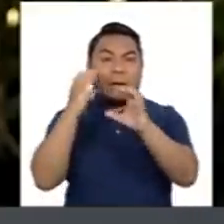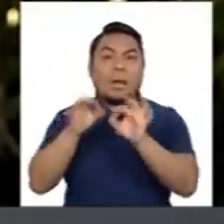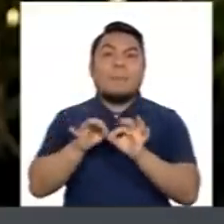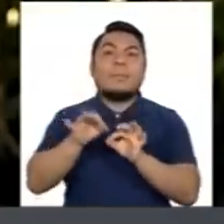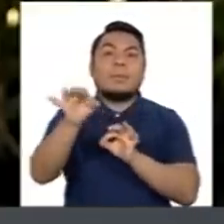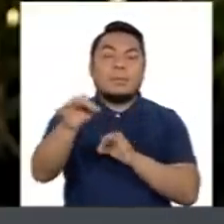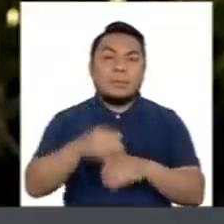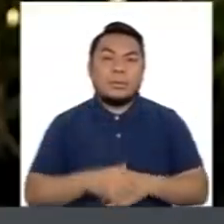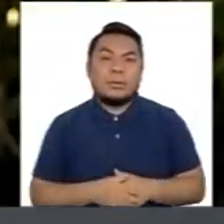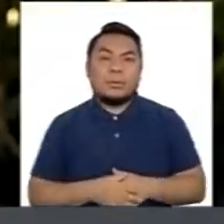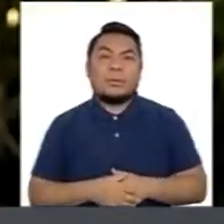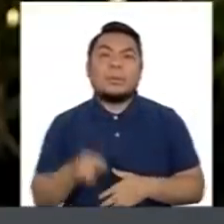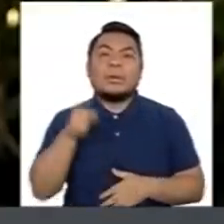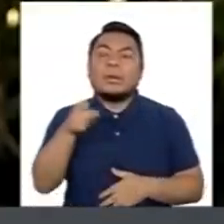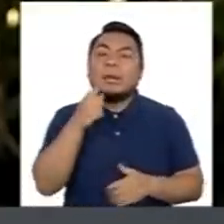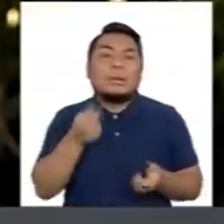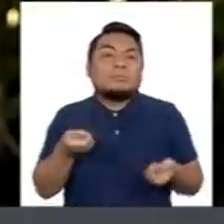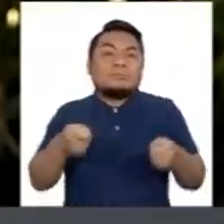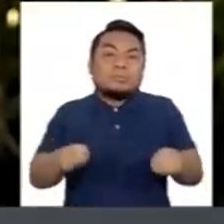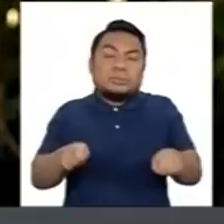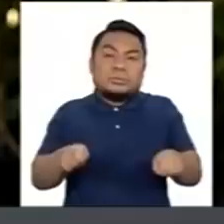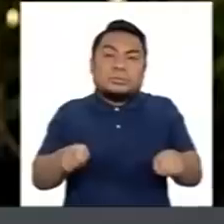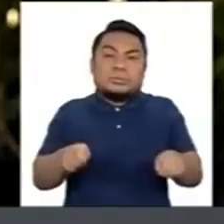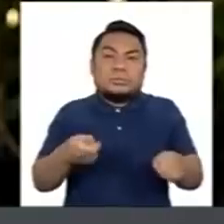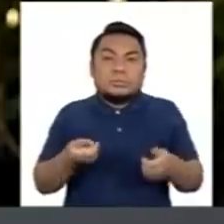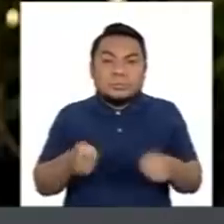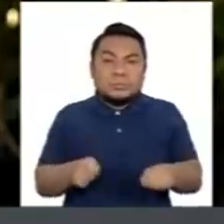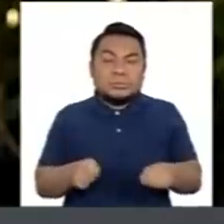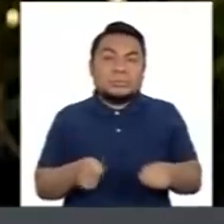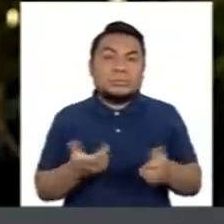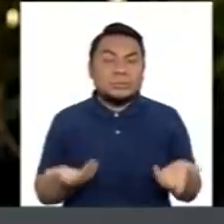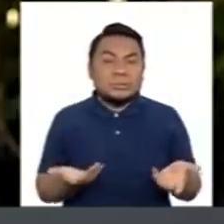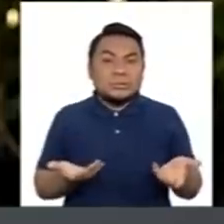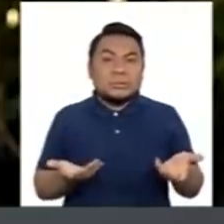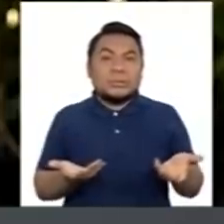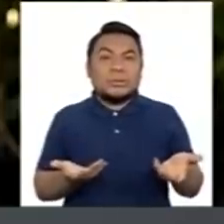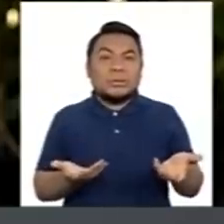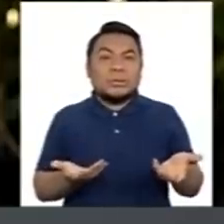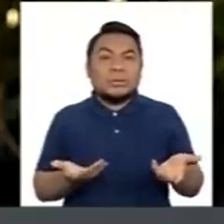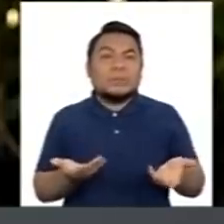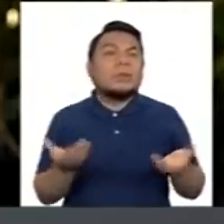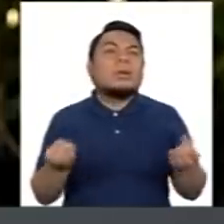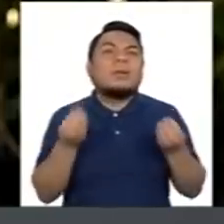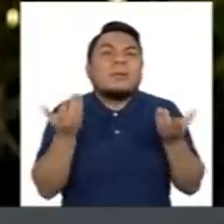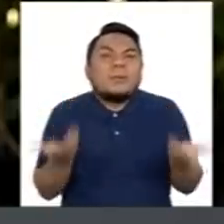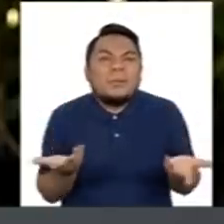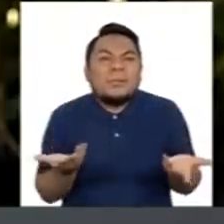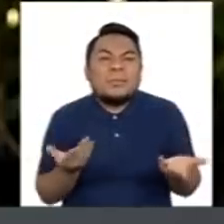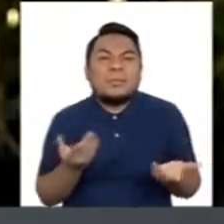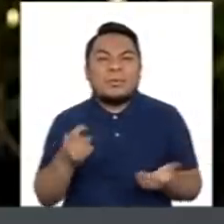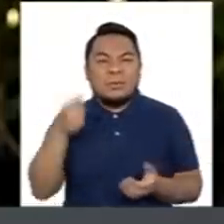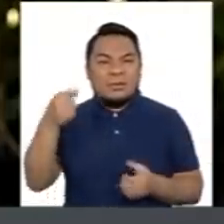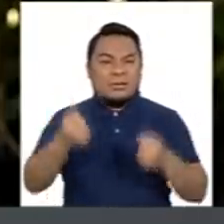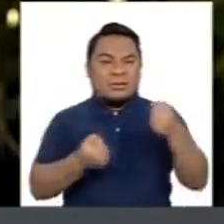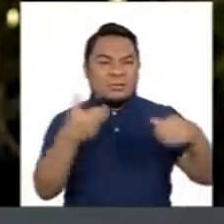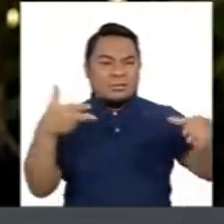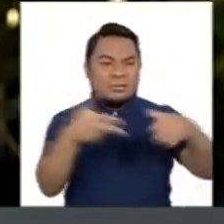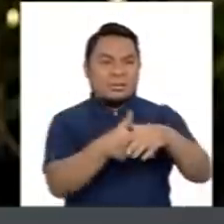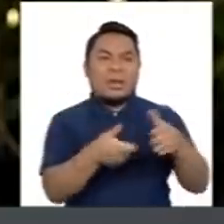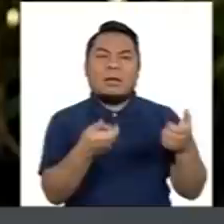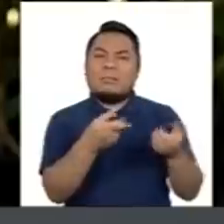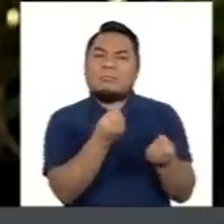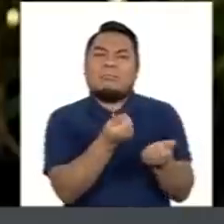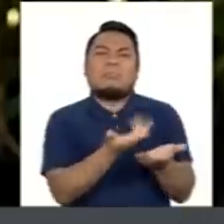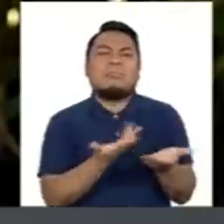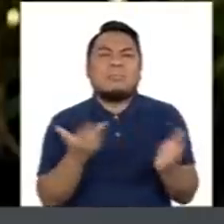está limitado. Está suspendido, por no decir inadvertido. Entonces, ¿en qué contexto fáctico es que se aplicaría esta